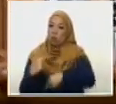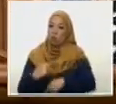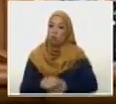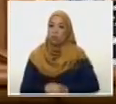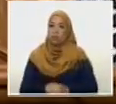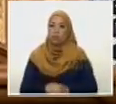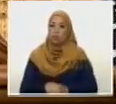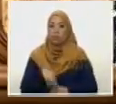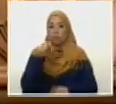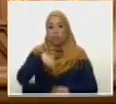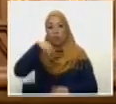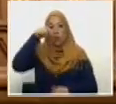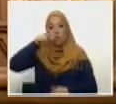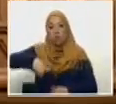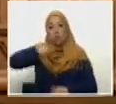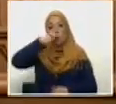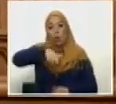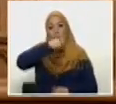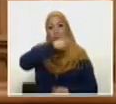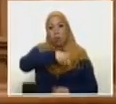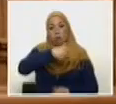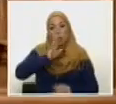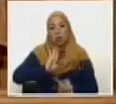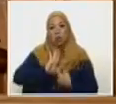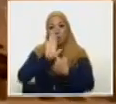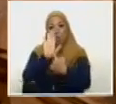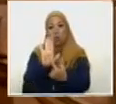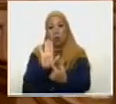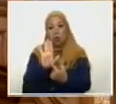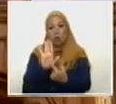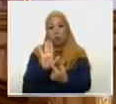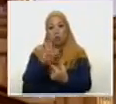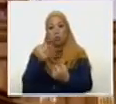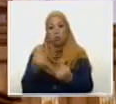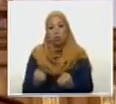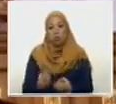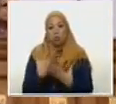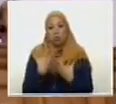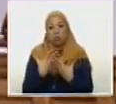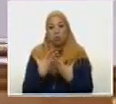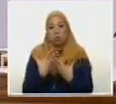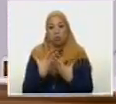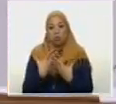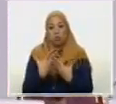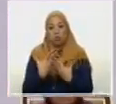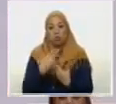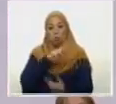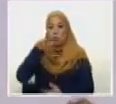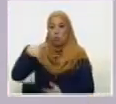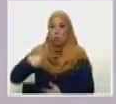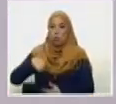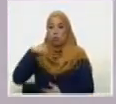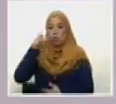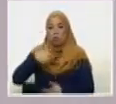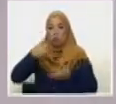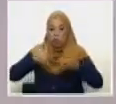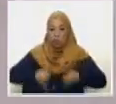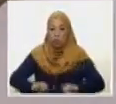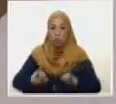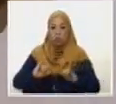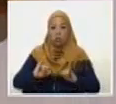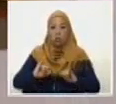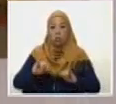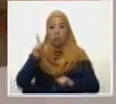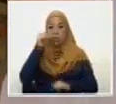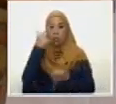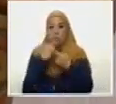Y lo que este pueblo ha demostrado es precisamente que somos hijos e hijas